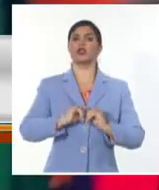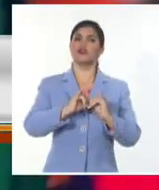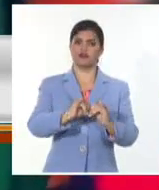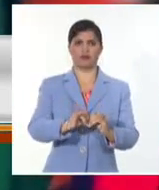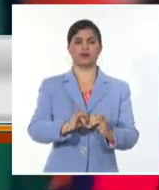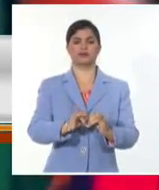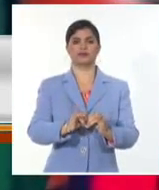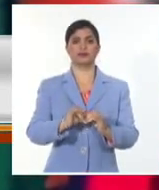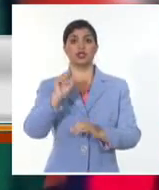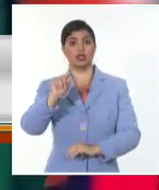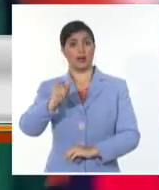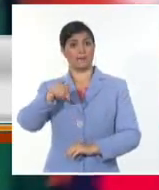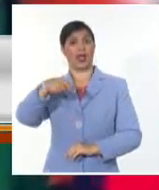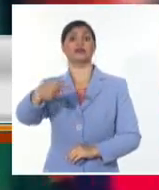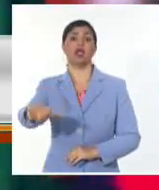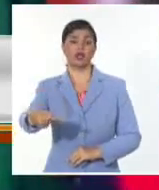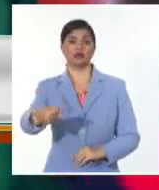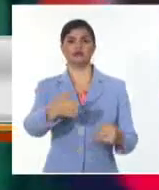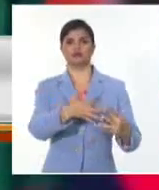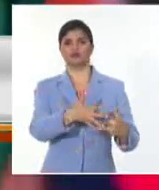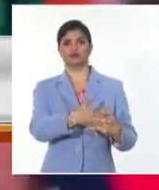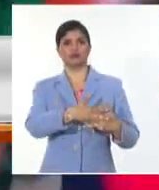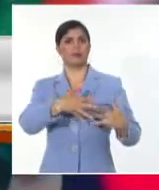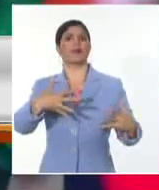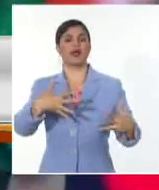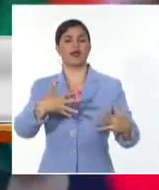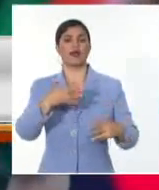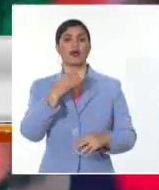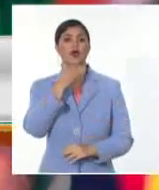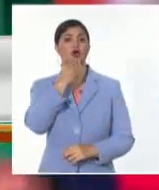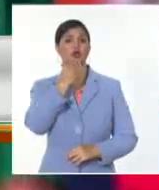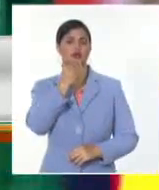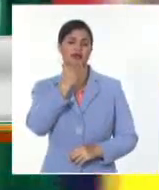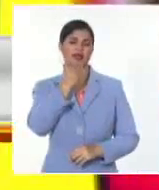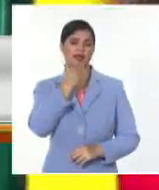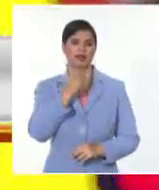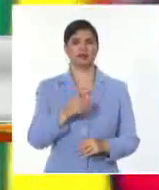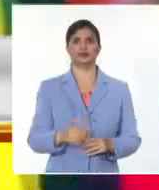se romperán las relaciones diplomáticas con el Estado de Israel.